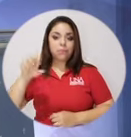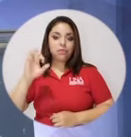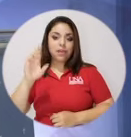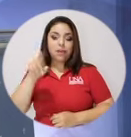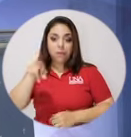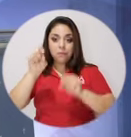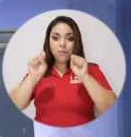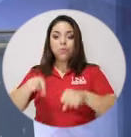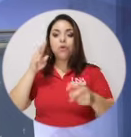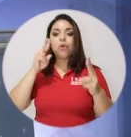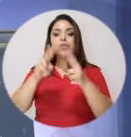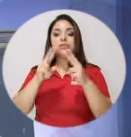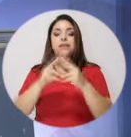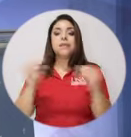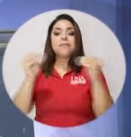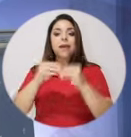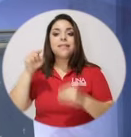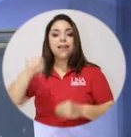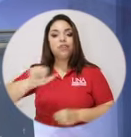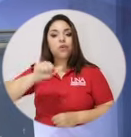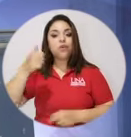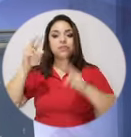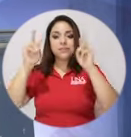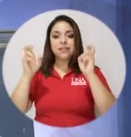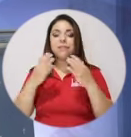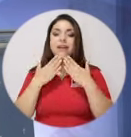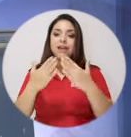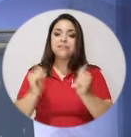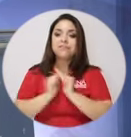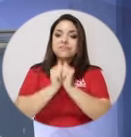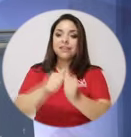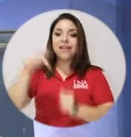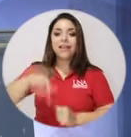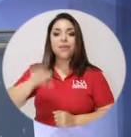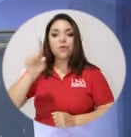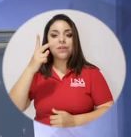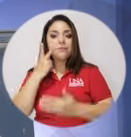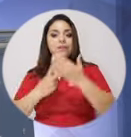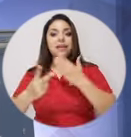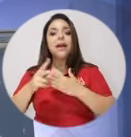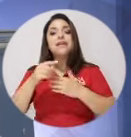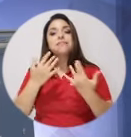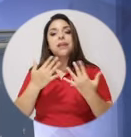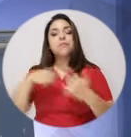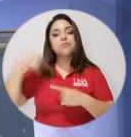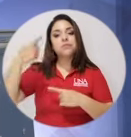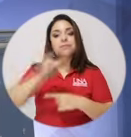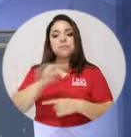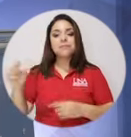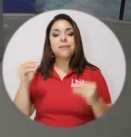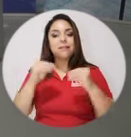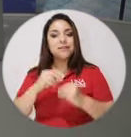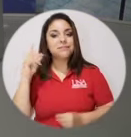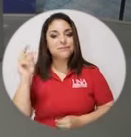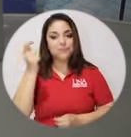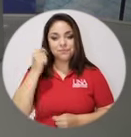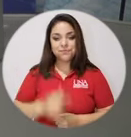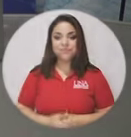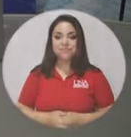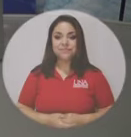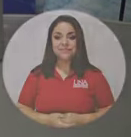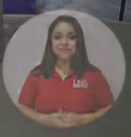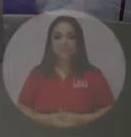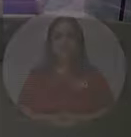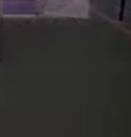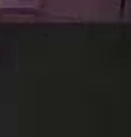www.unacomunica.una.ac.cr, donde podrá conocer más sobre estos y otros temas. Muchas gracias por acompañarnos aquí en Una Mirada. Les esperamos la próxima semana con más. Hasta pronto.